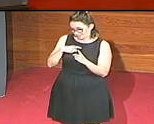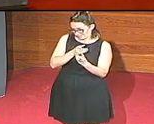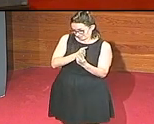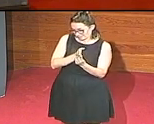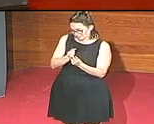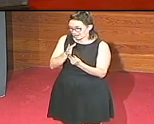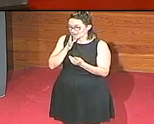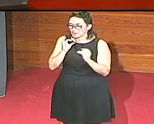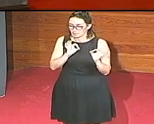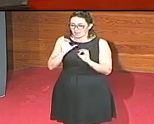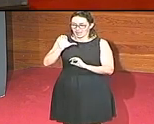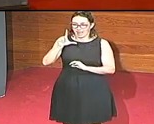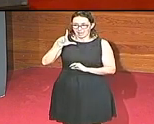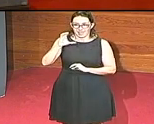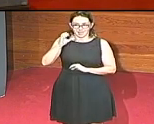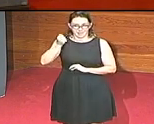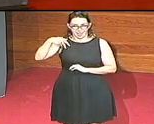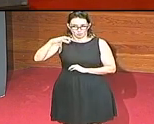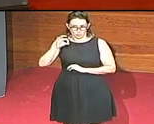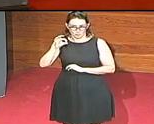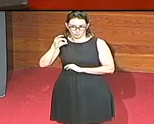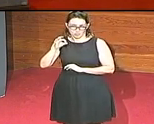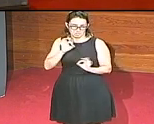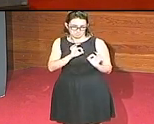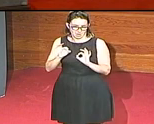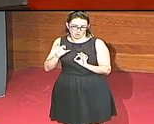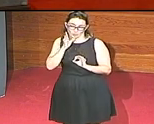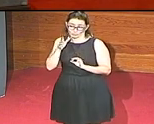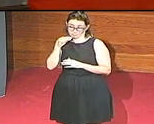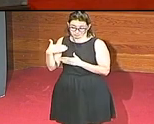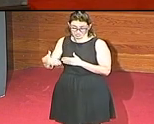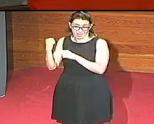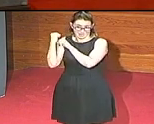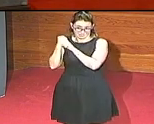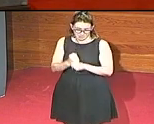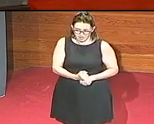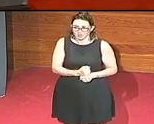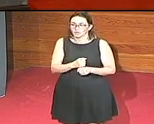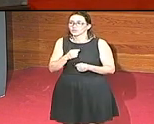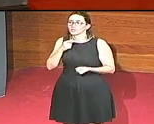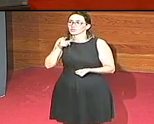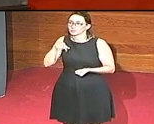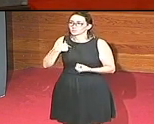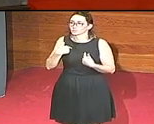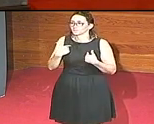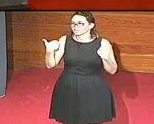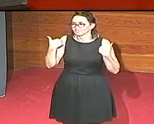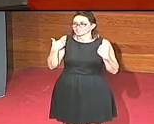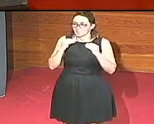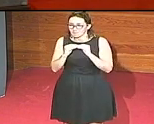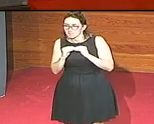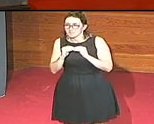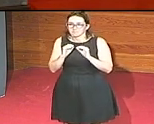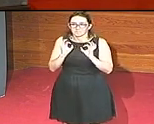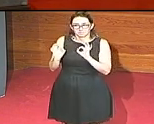cano porque ahora es el aniversario o estamos preparando yo estoy preparando un cómic especial